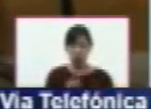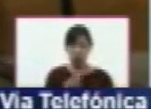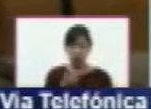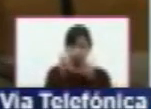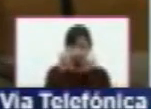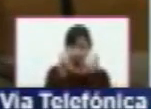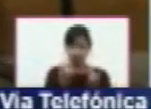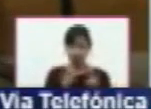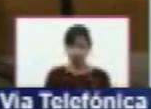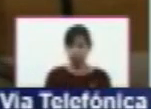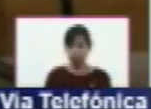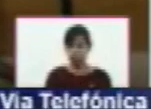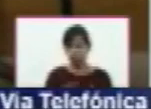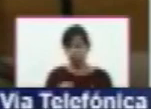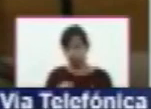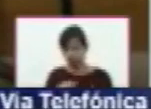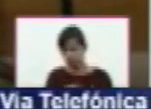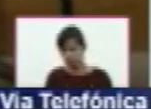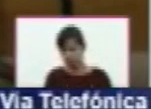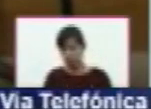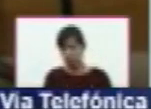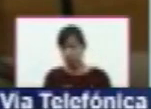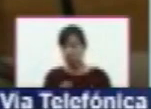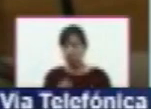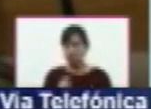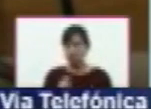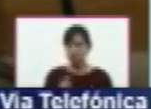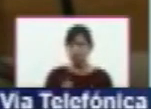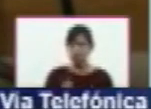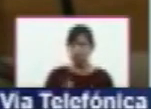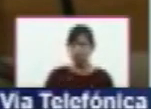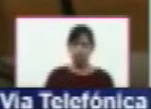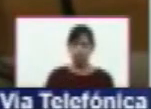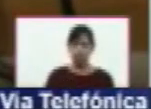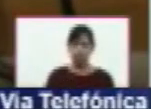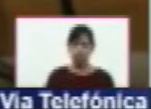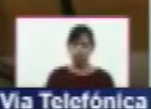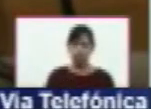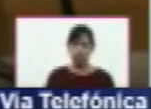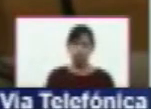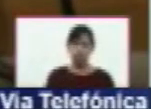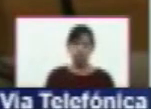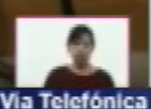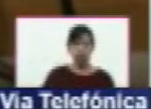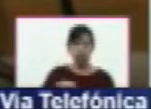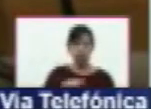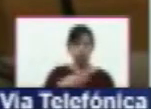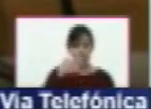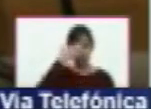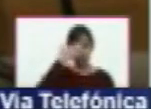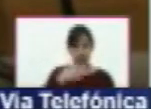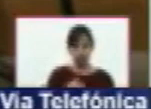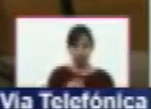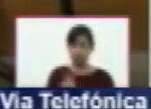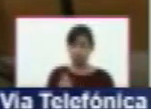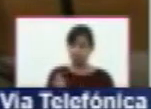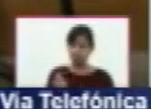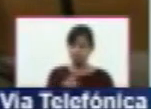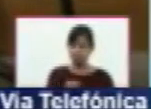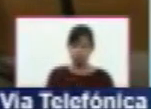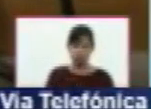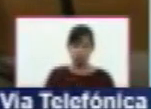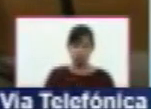La aprobación del INE después de las elecciones de 2021 era de 67%. Claro, las